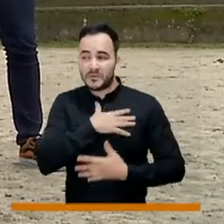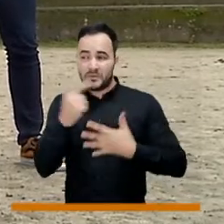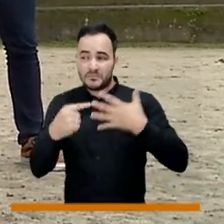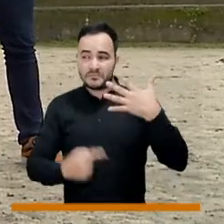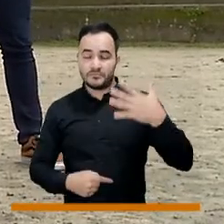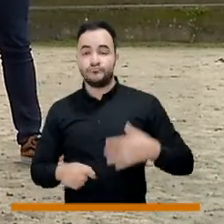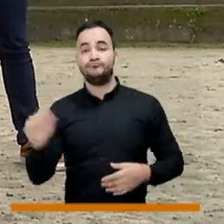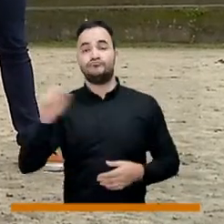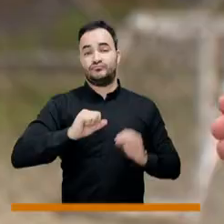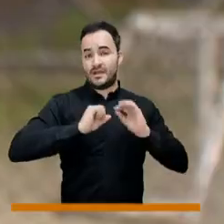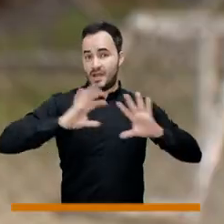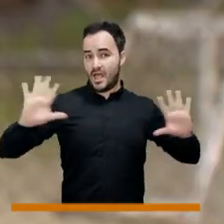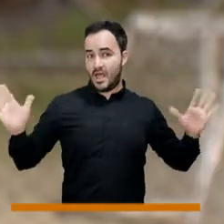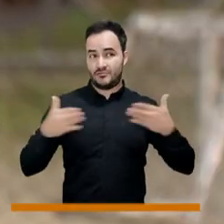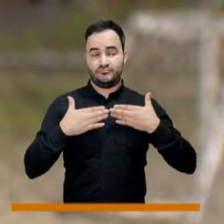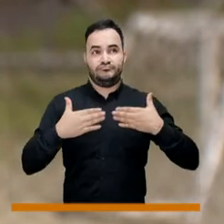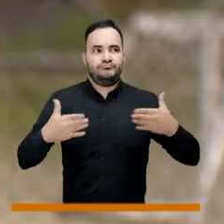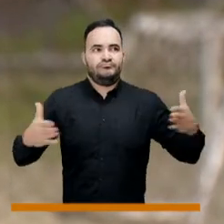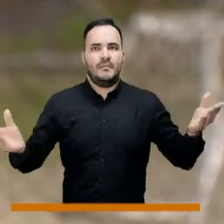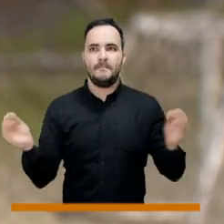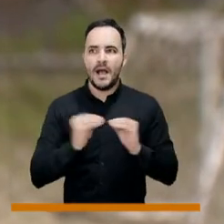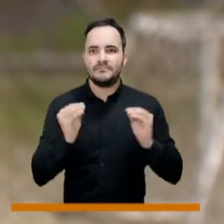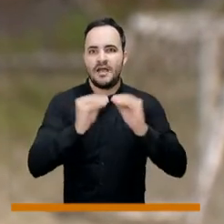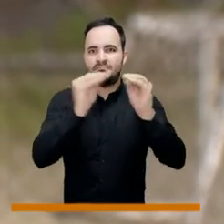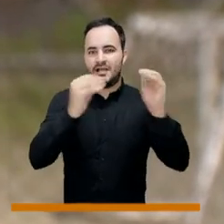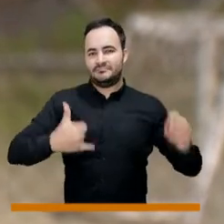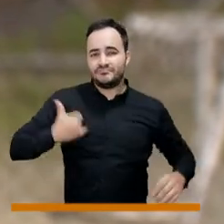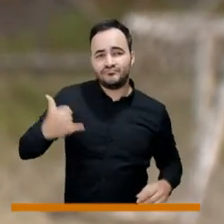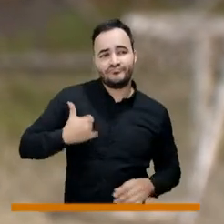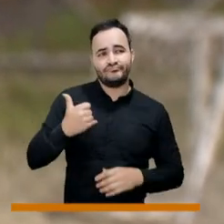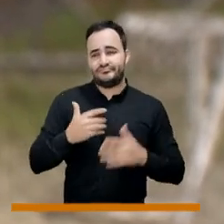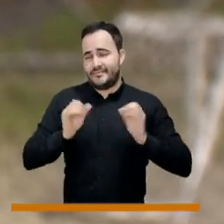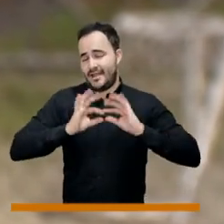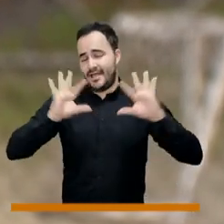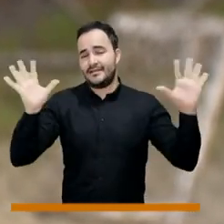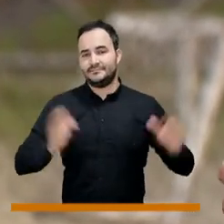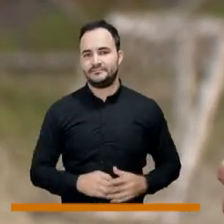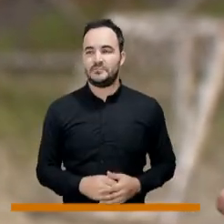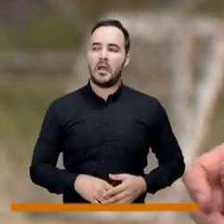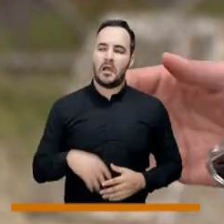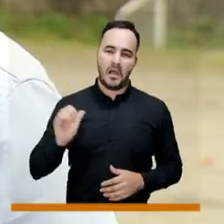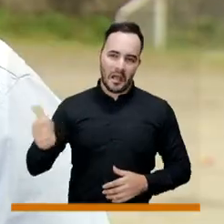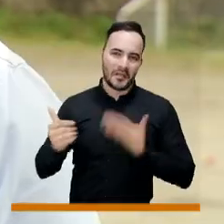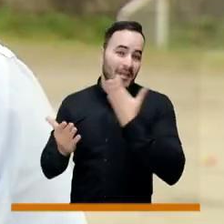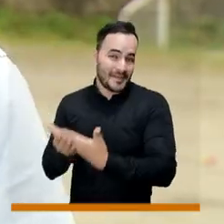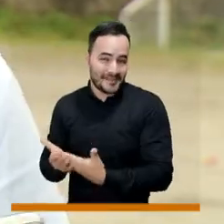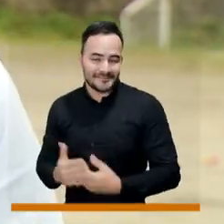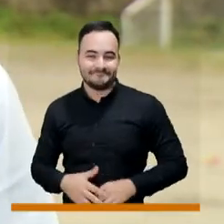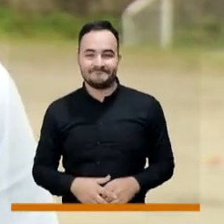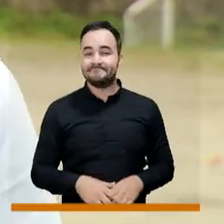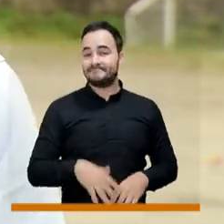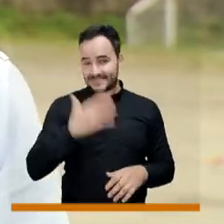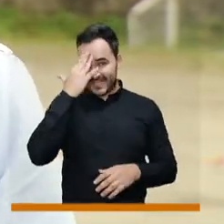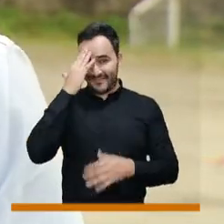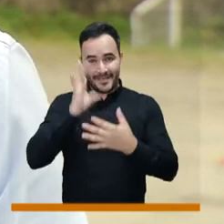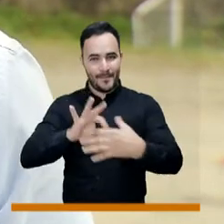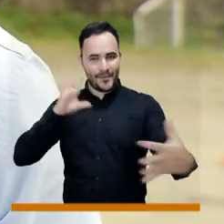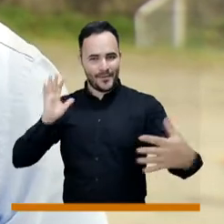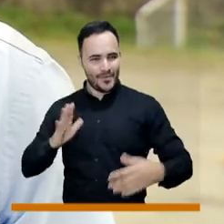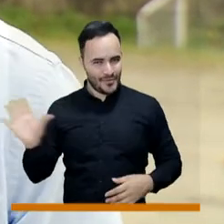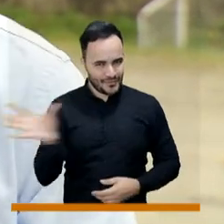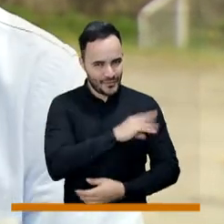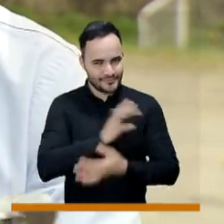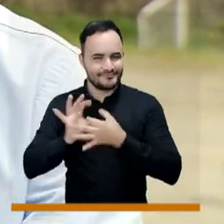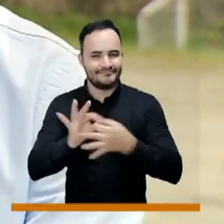para futuras generaciones? Sí, se le abren las posibilidades y las puertas para muchos jóvenes. Muchas gracias, doña Gladys. La opinión de los ciudadanos